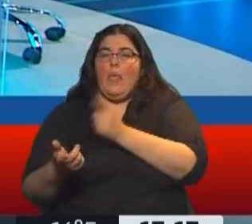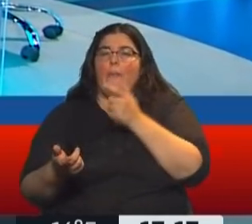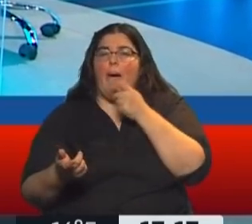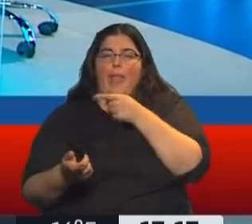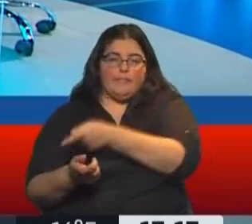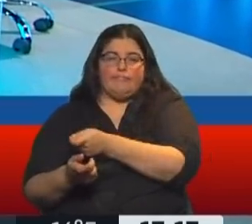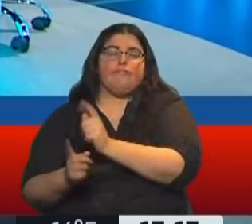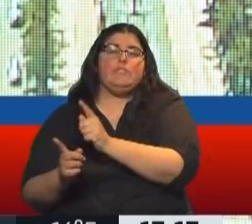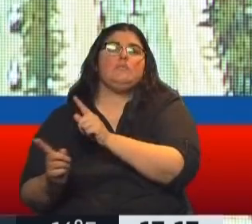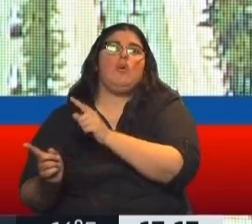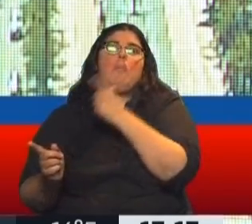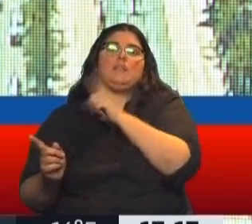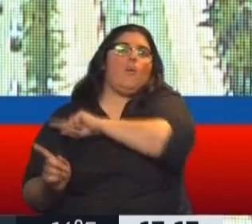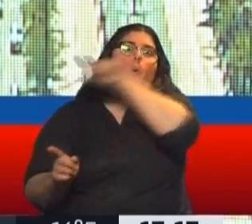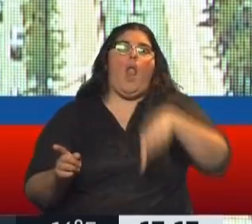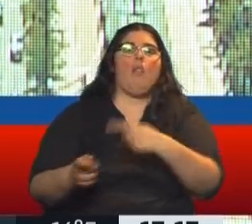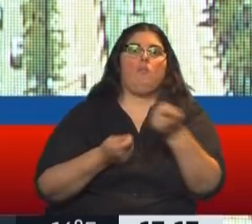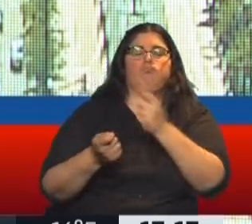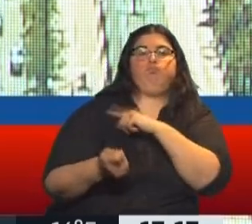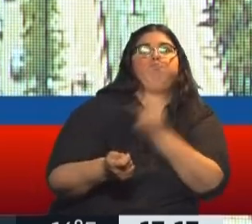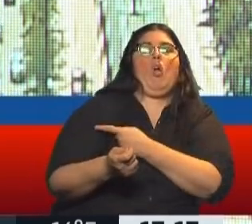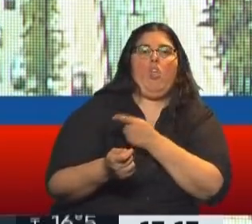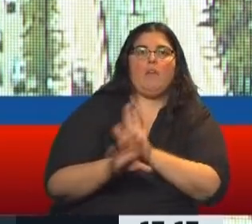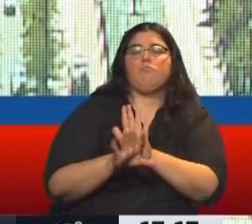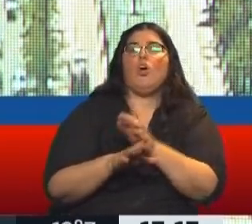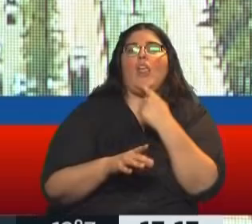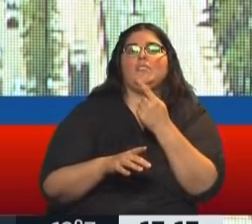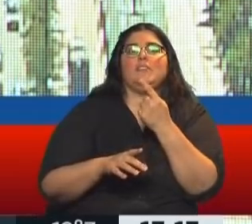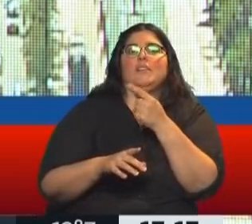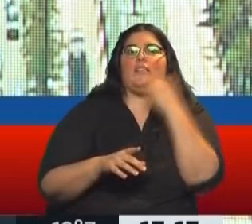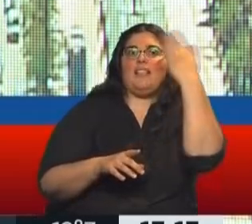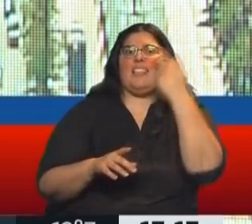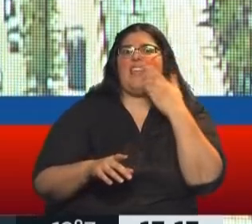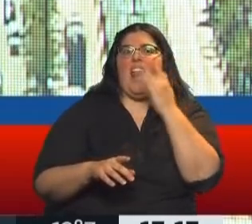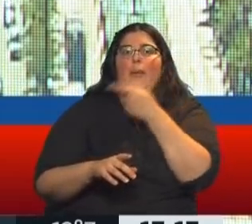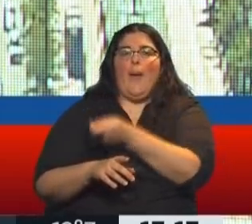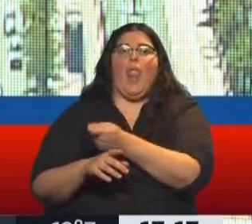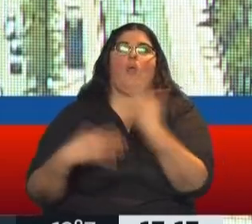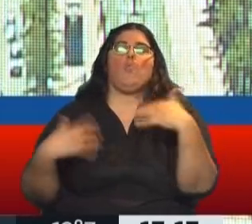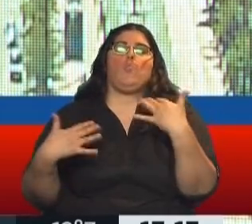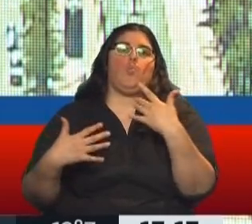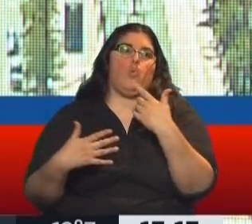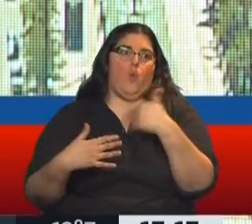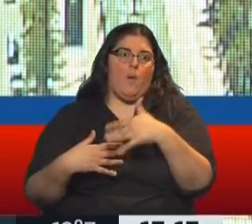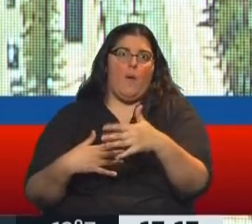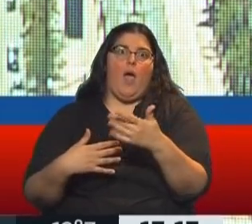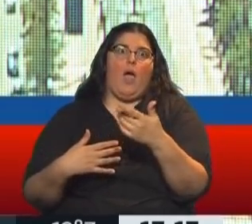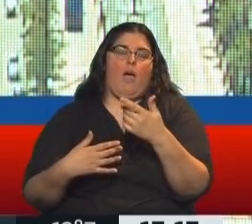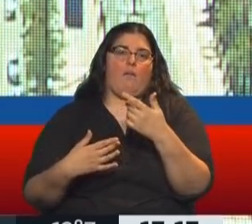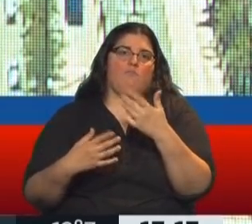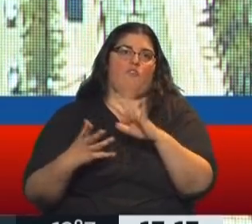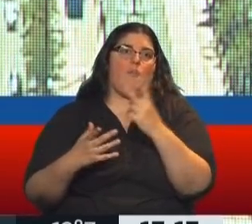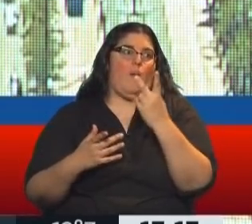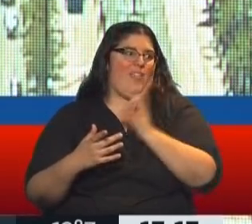20 años es muy simbólico, los talibán tienen un manejo simbólico muy impresionante de las cosas. Se están por cumplir 20 años de los atentados